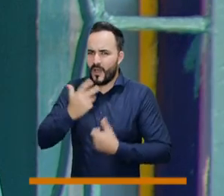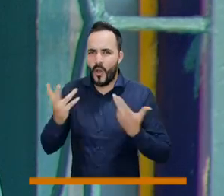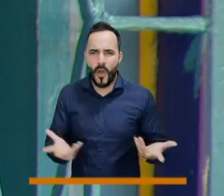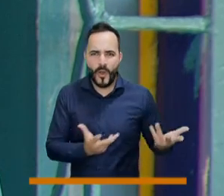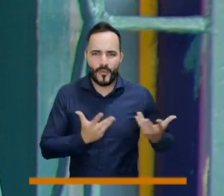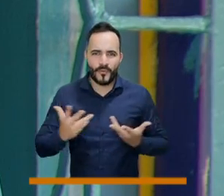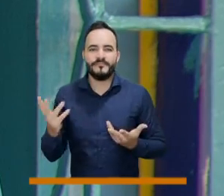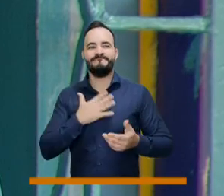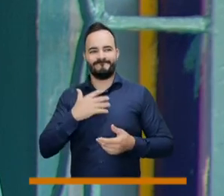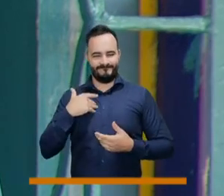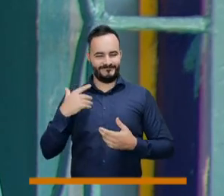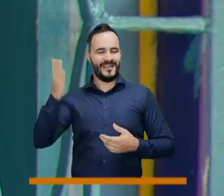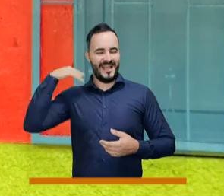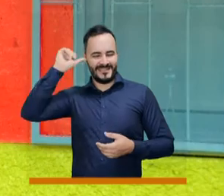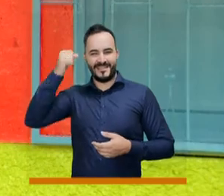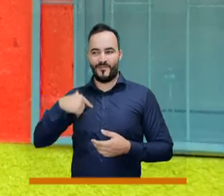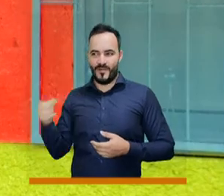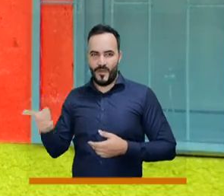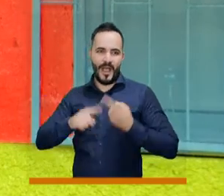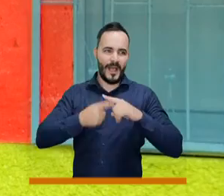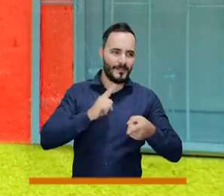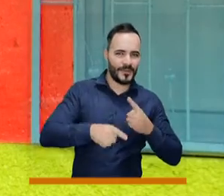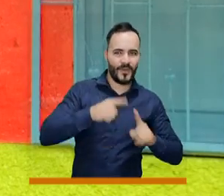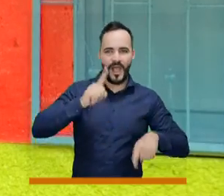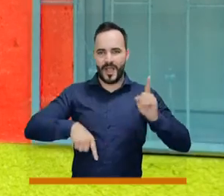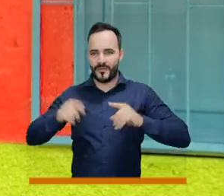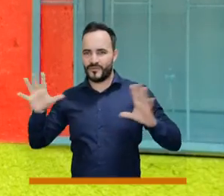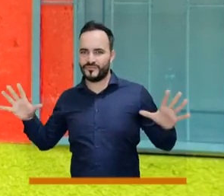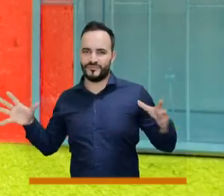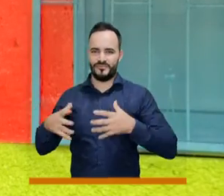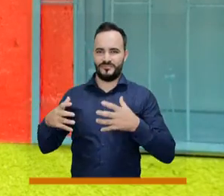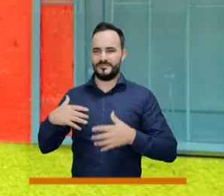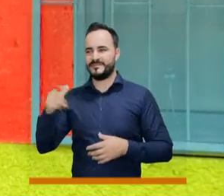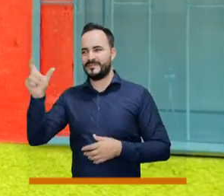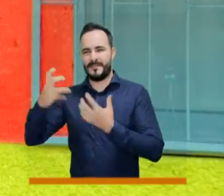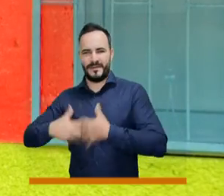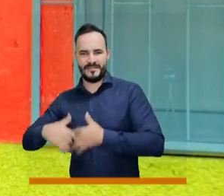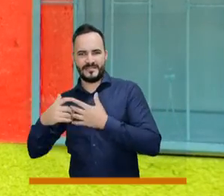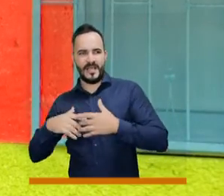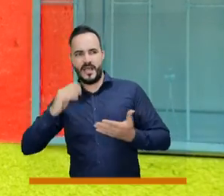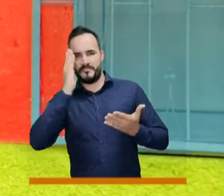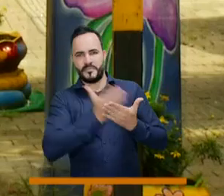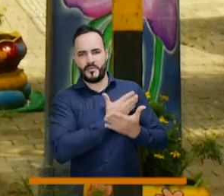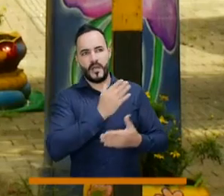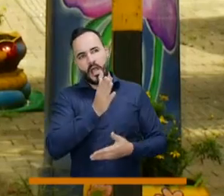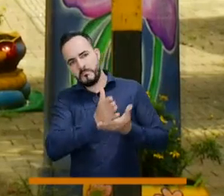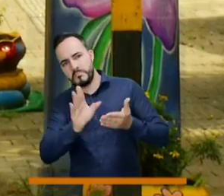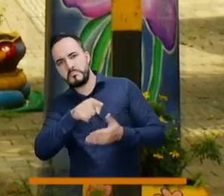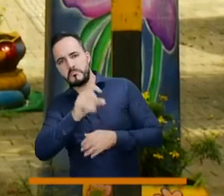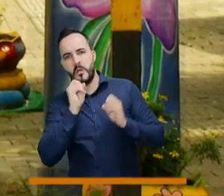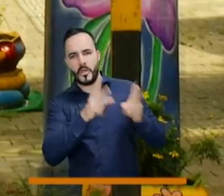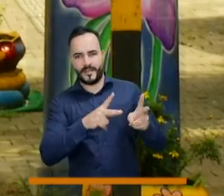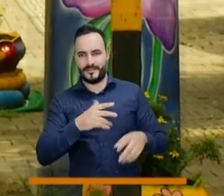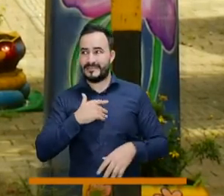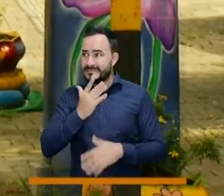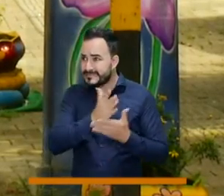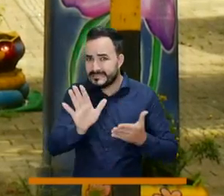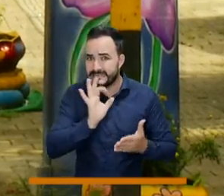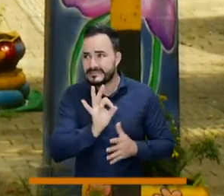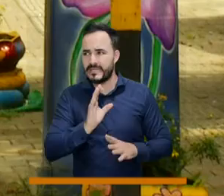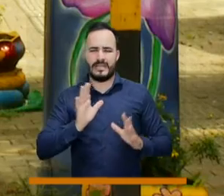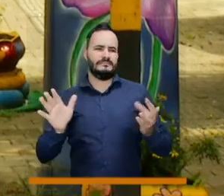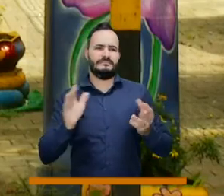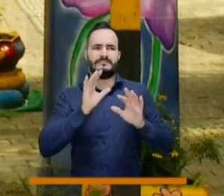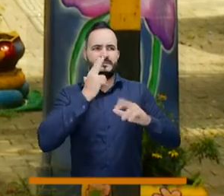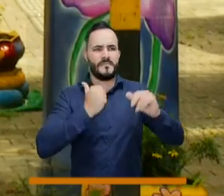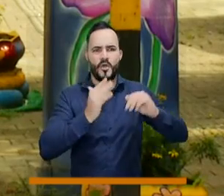empleo en esa época, pues mi madre y muchos que lo acompañaban, porque recuperar pues se llevó solamente una parte, dejaba a los otros,